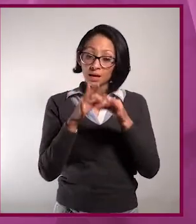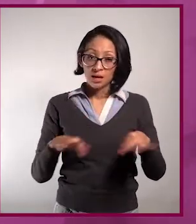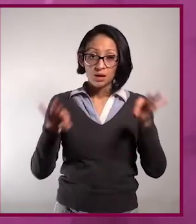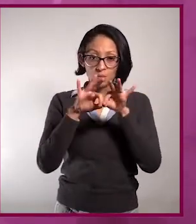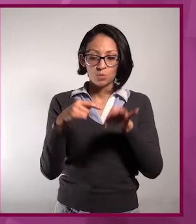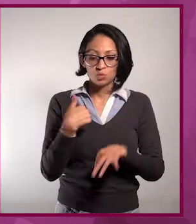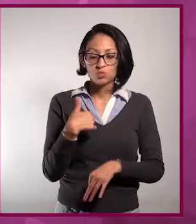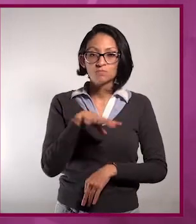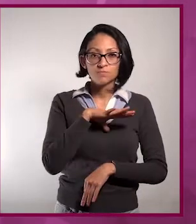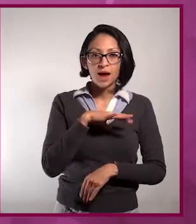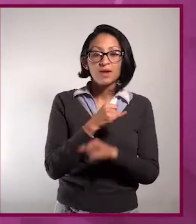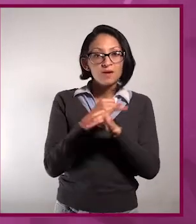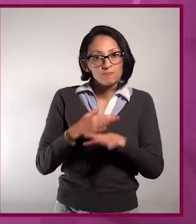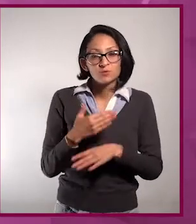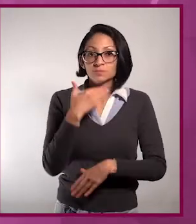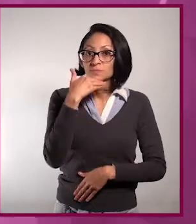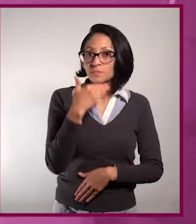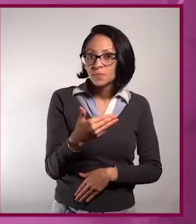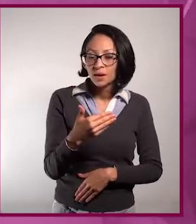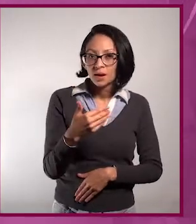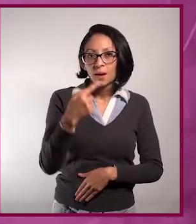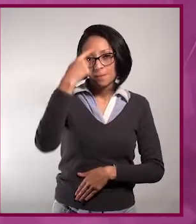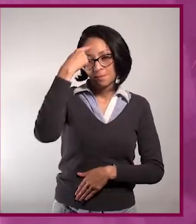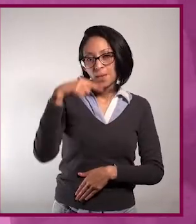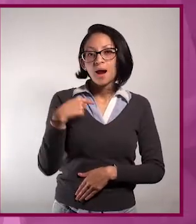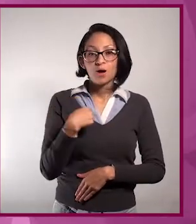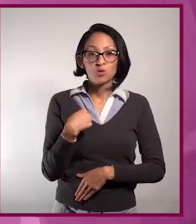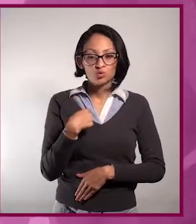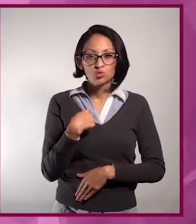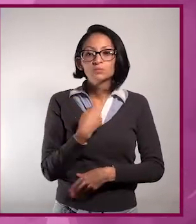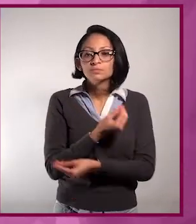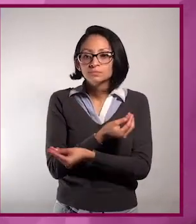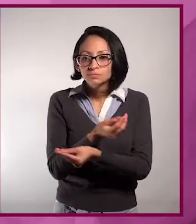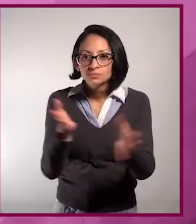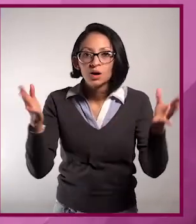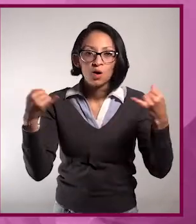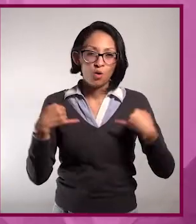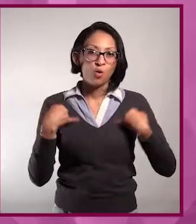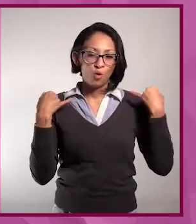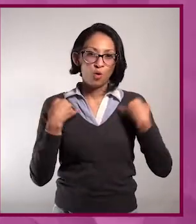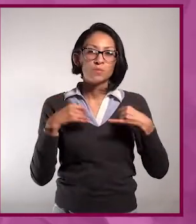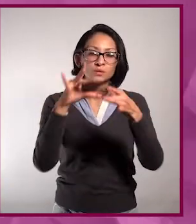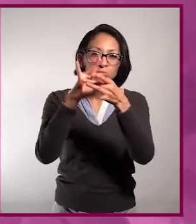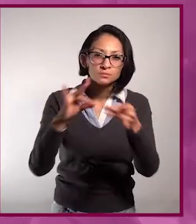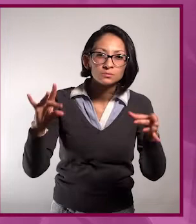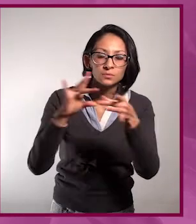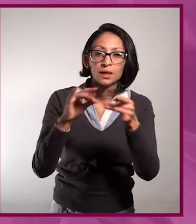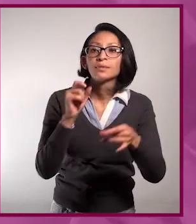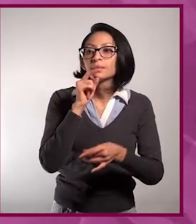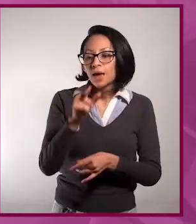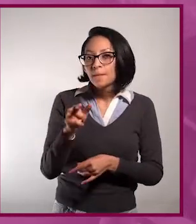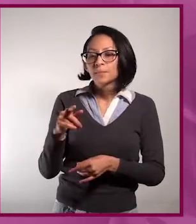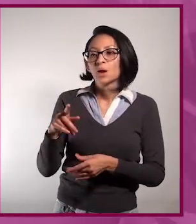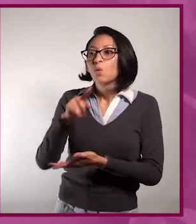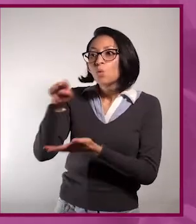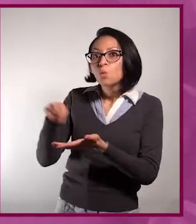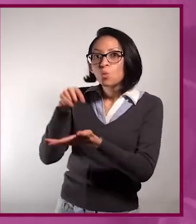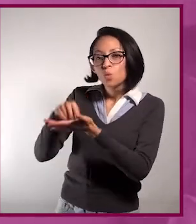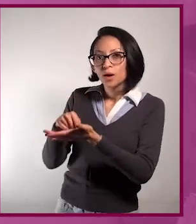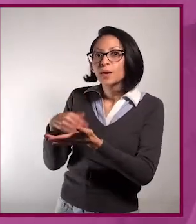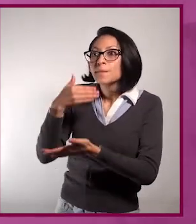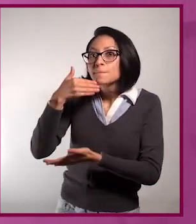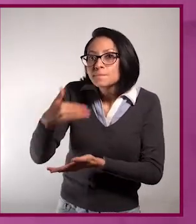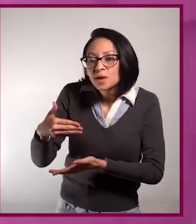tener información adecuada y poder proveerla a las y los adolescentes, poder brindarles instalaciones